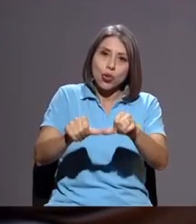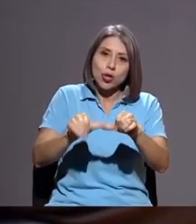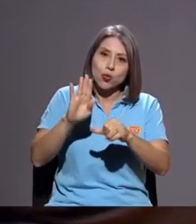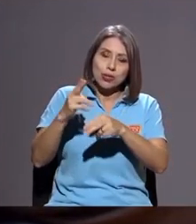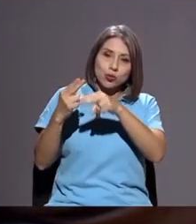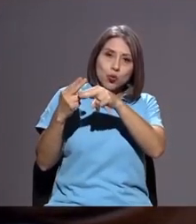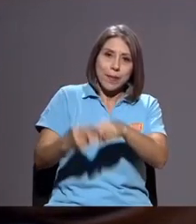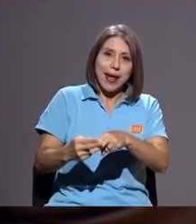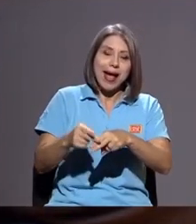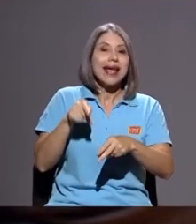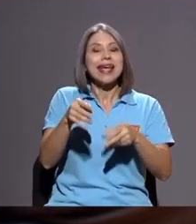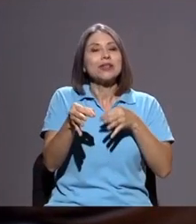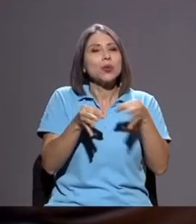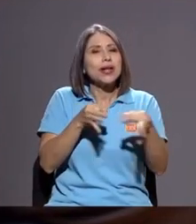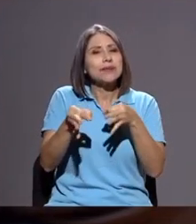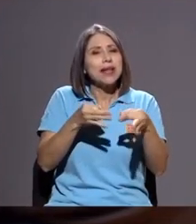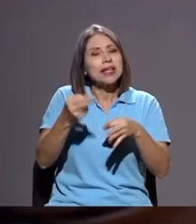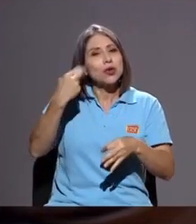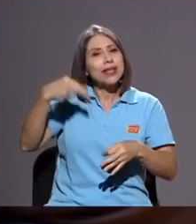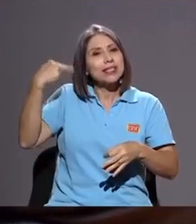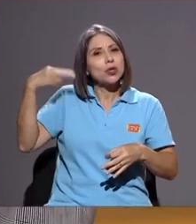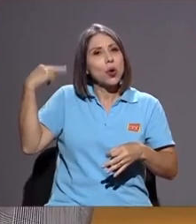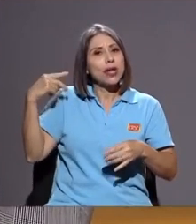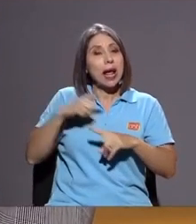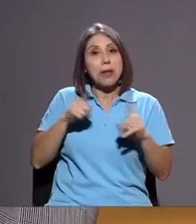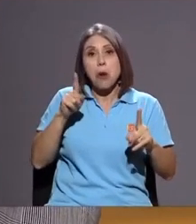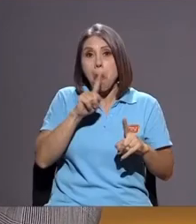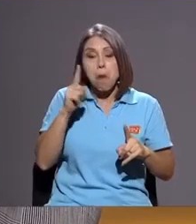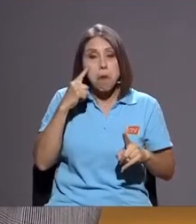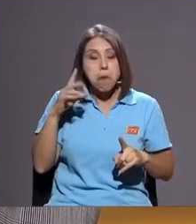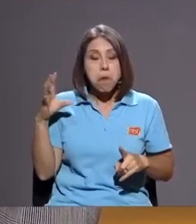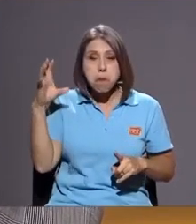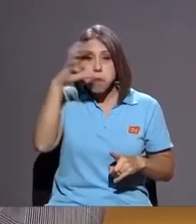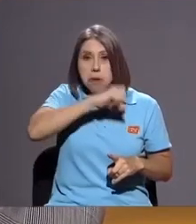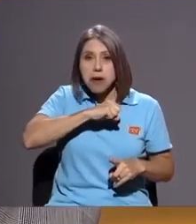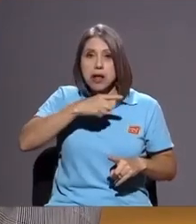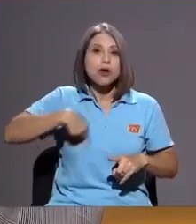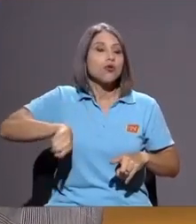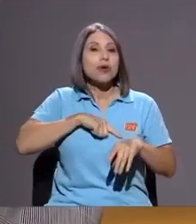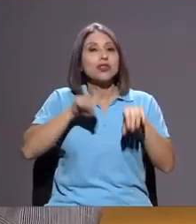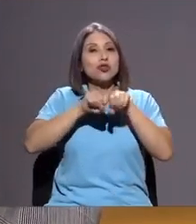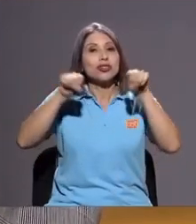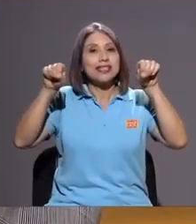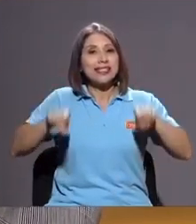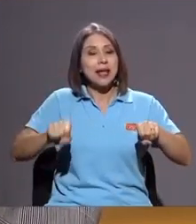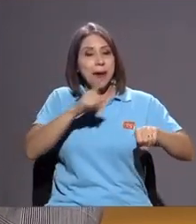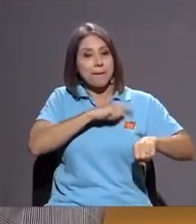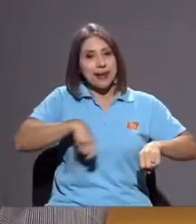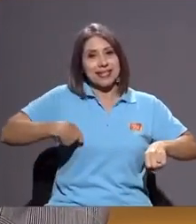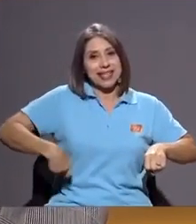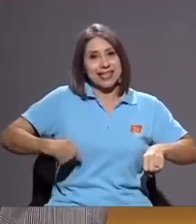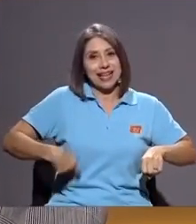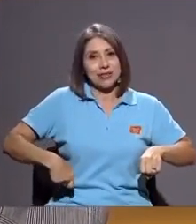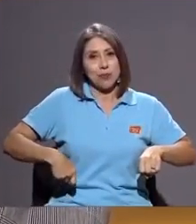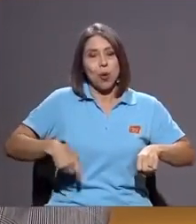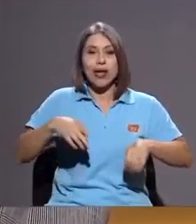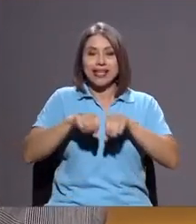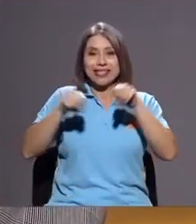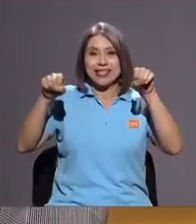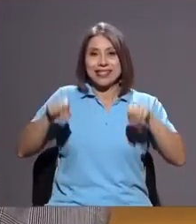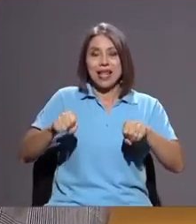explicación básicamente histórica que no se han dado cuenta. Y es que el sistema nuestro presidencialista y por tanto el sistema de